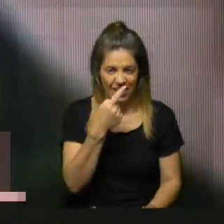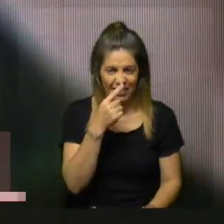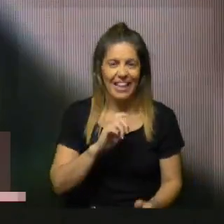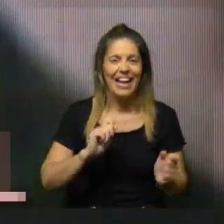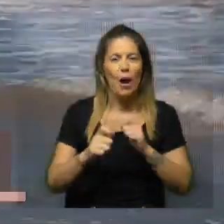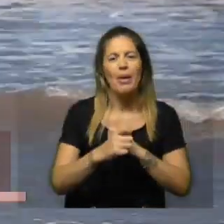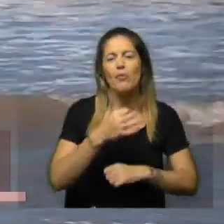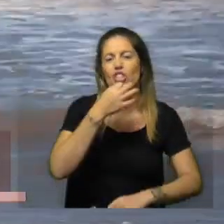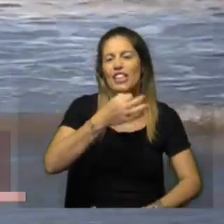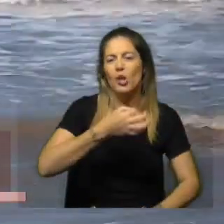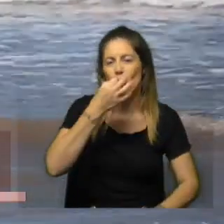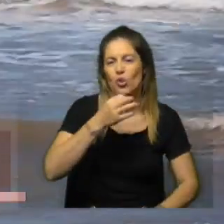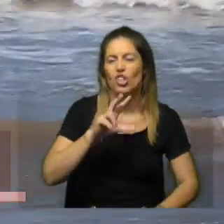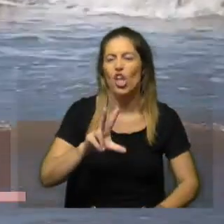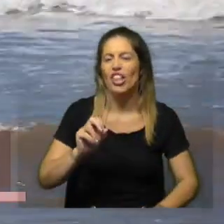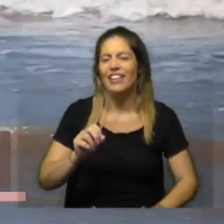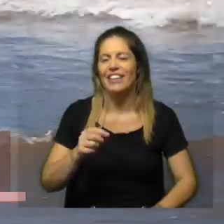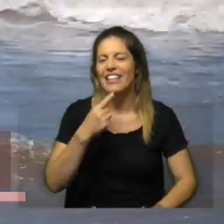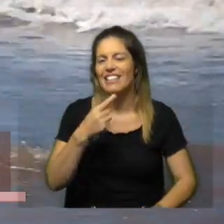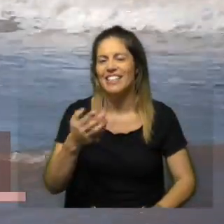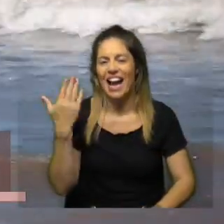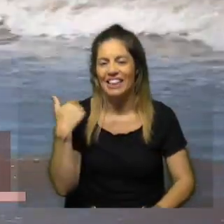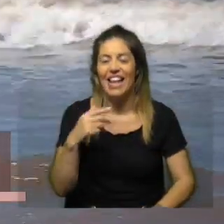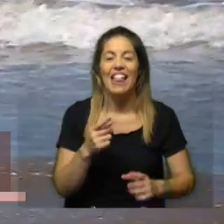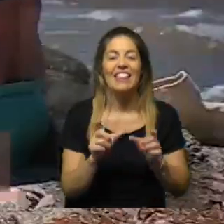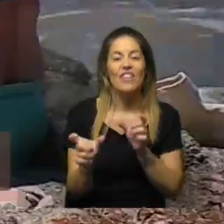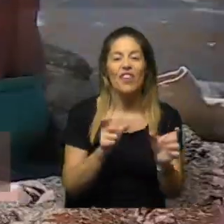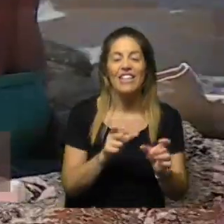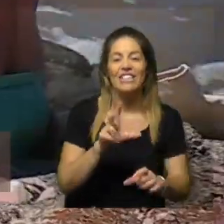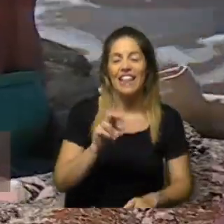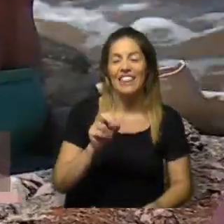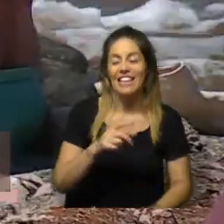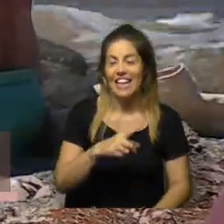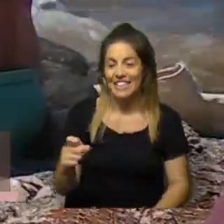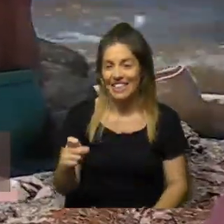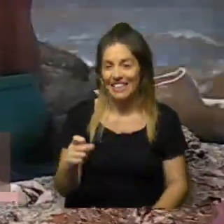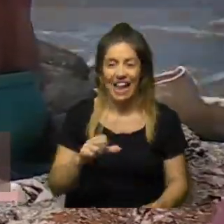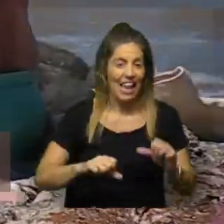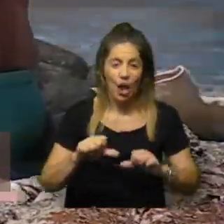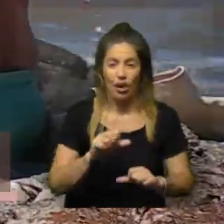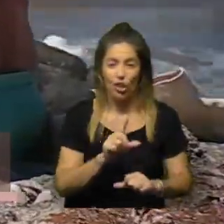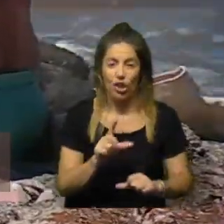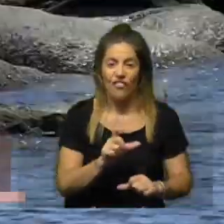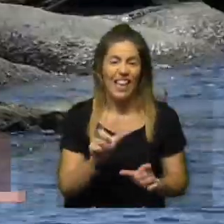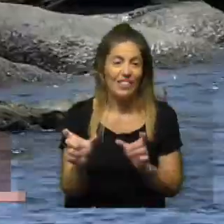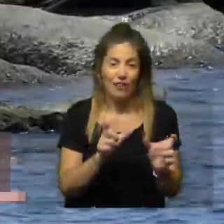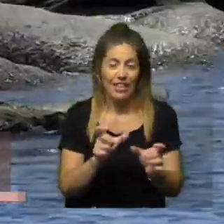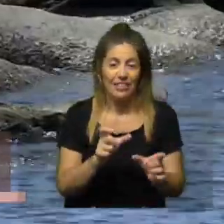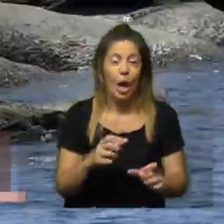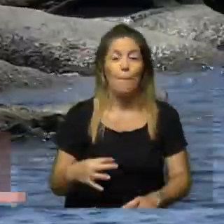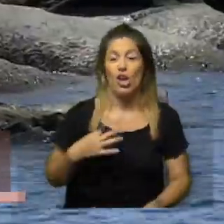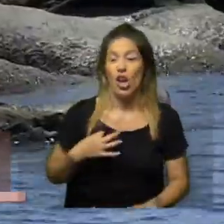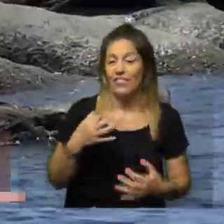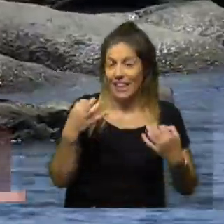poco el discurso, porque eso de 30 se decía, la diferencia entre 30 y 100, en el laboratorio no había mucha diferencia, pero en la vida real, que uno